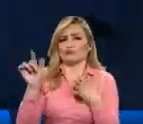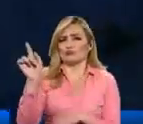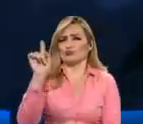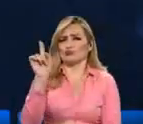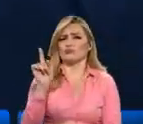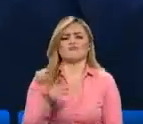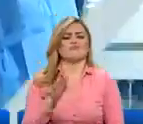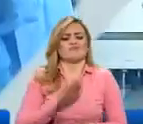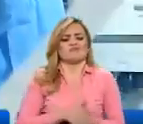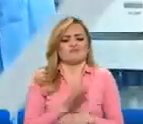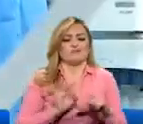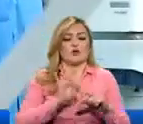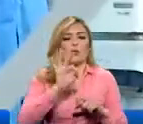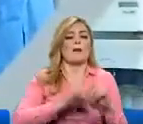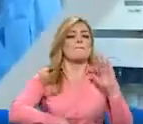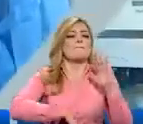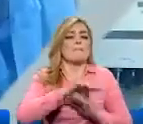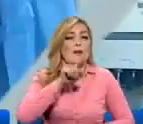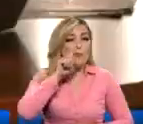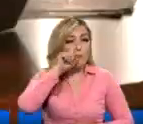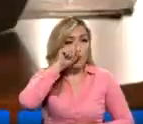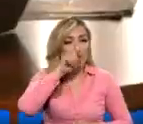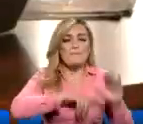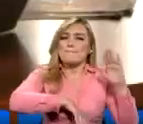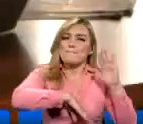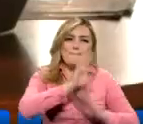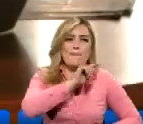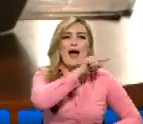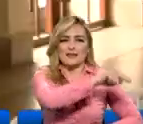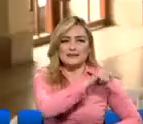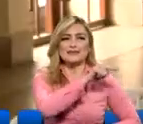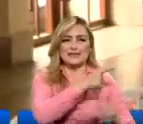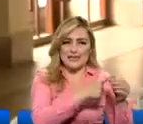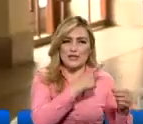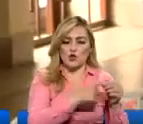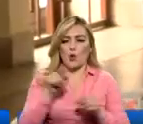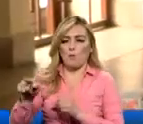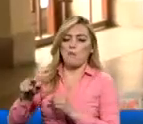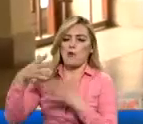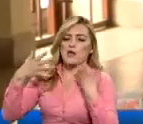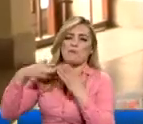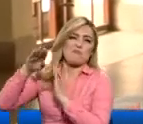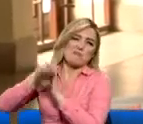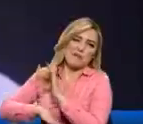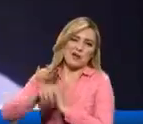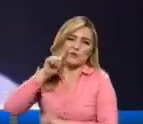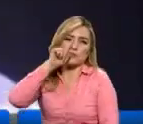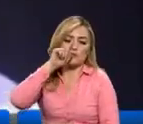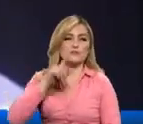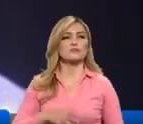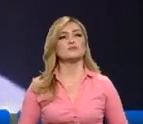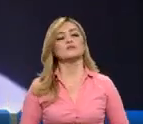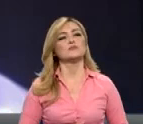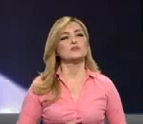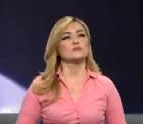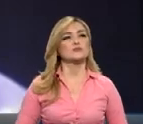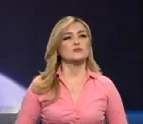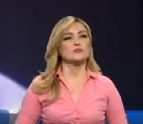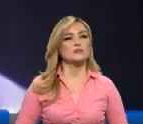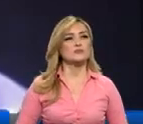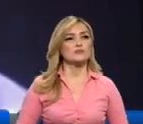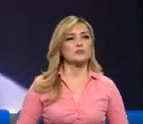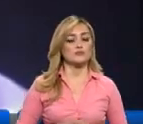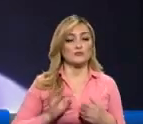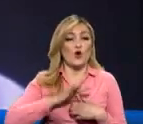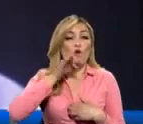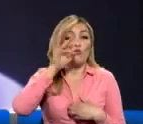este crecimiento exponencial a la capacidad de realizar un mayor número de pruebas que confirman la enfermedad. El número de contagios